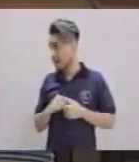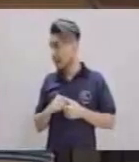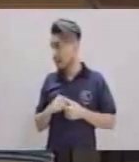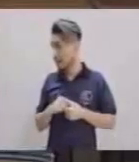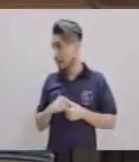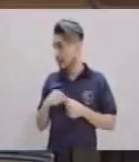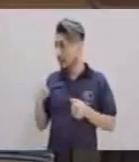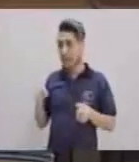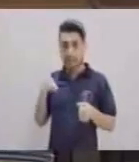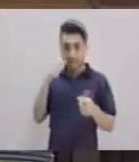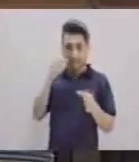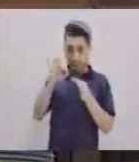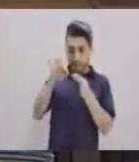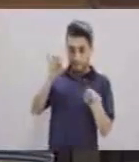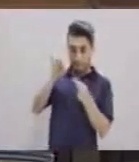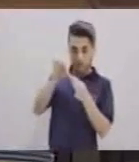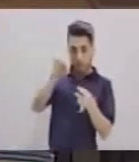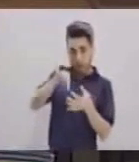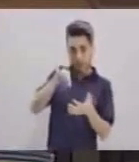la punta que estamos utilizando,